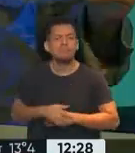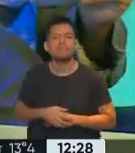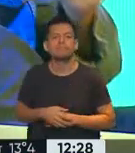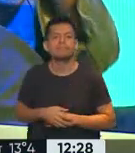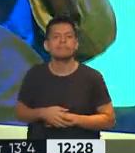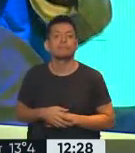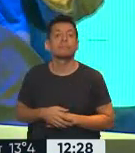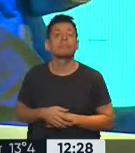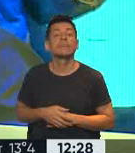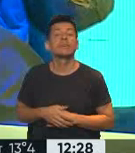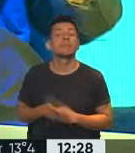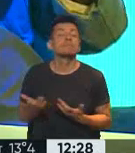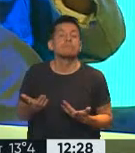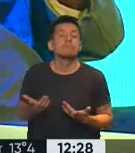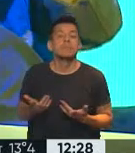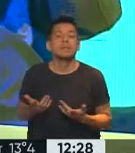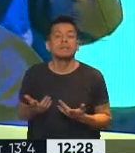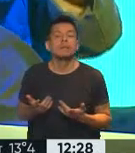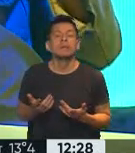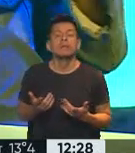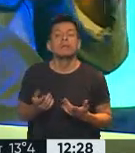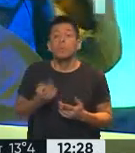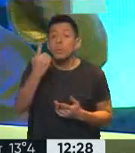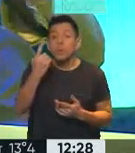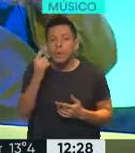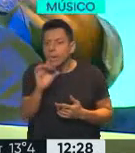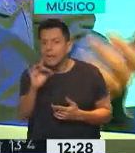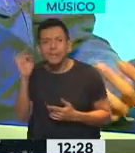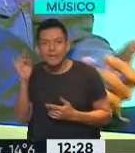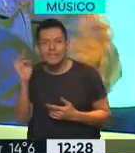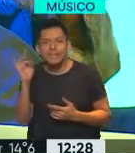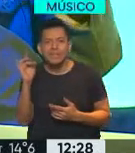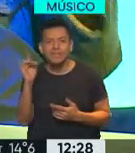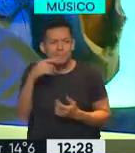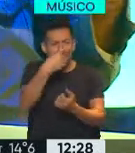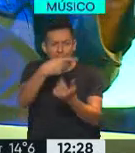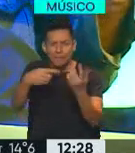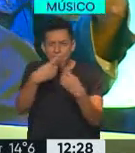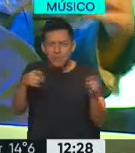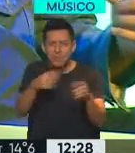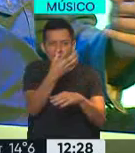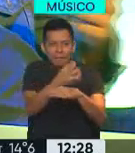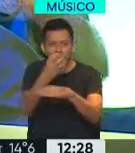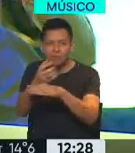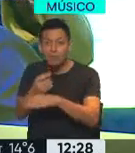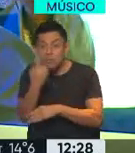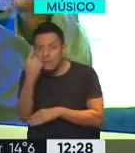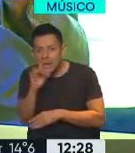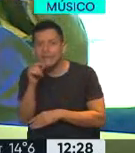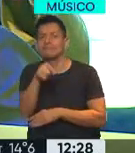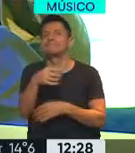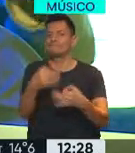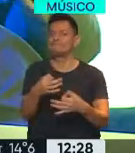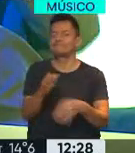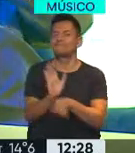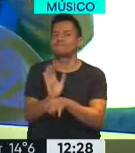escuchábamos y de repente elegías una toma, que era justo en la toma donde mágicamente entramos en sintonía. Y de alguna forma